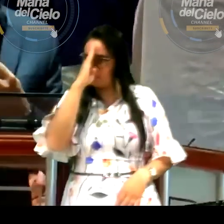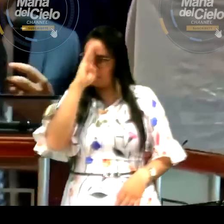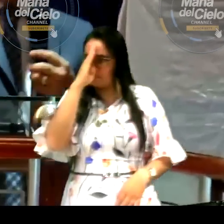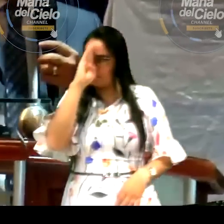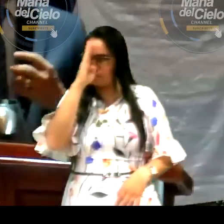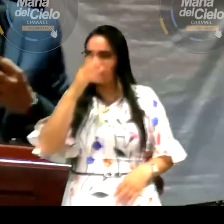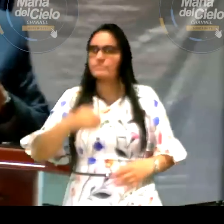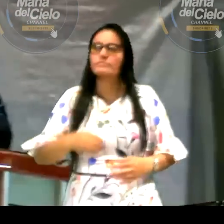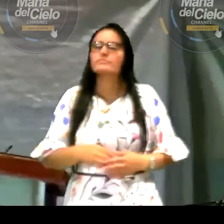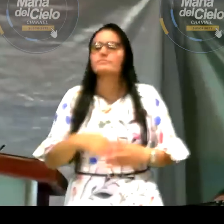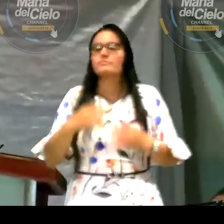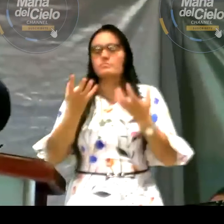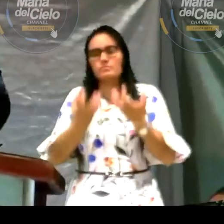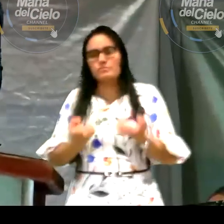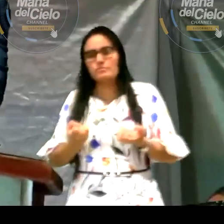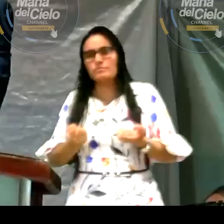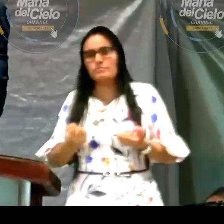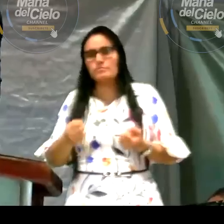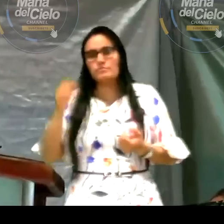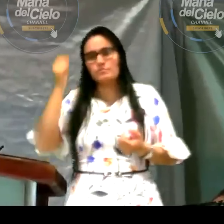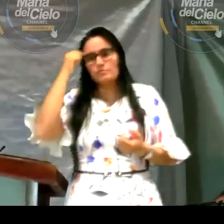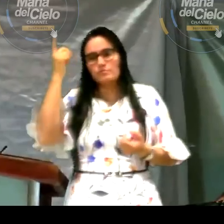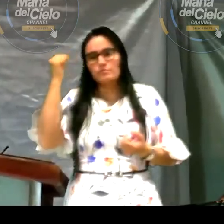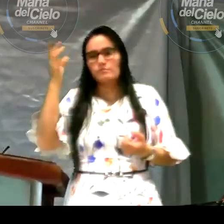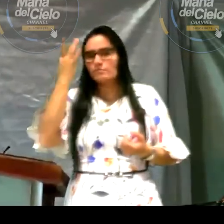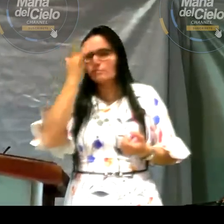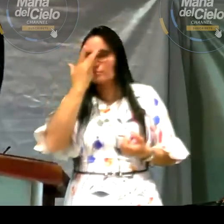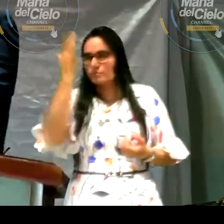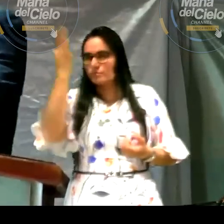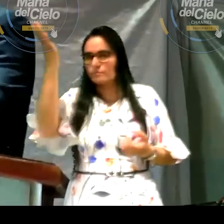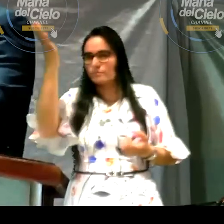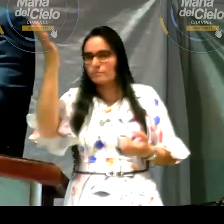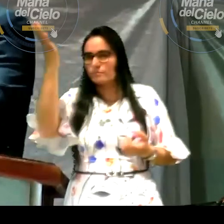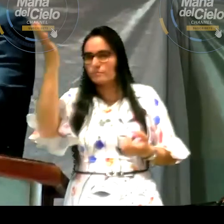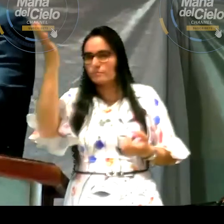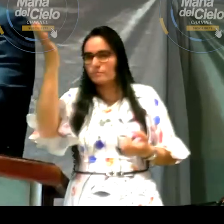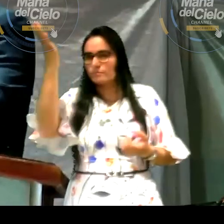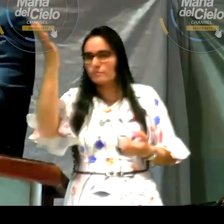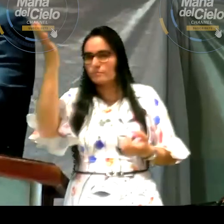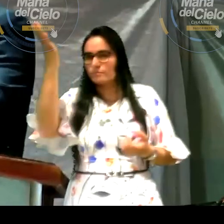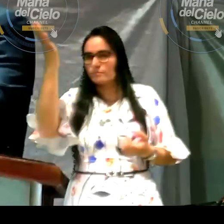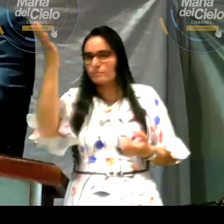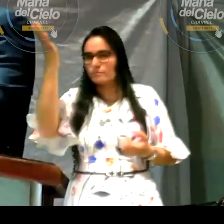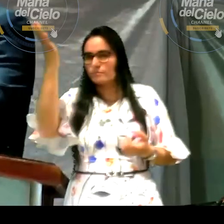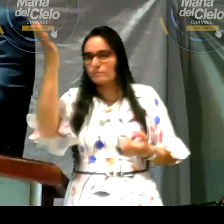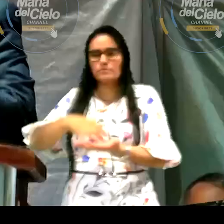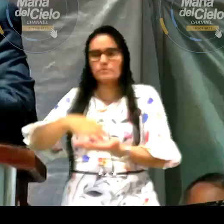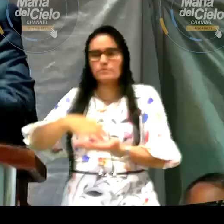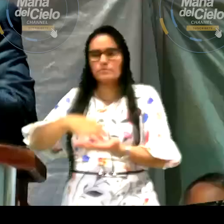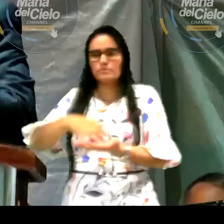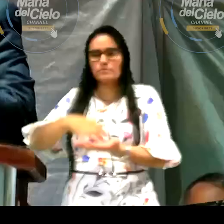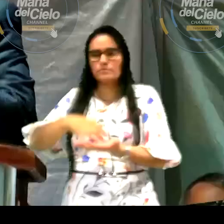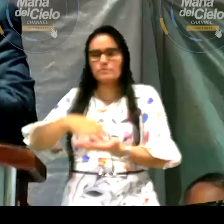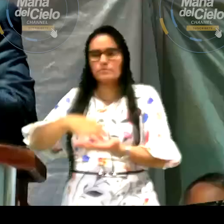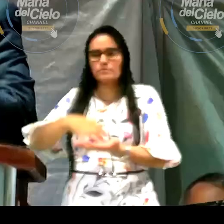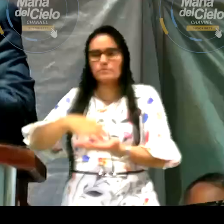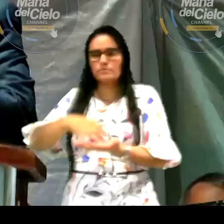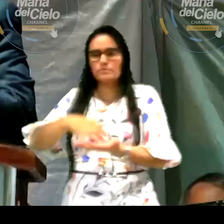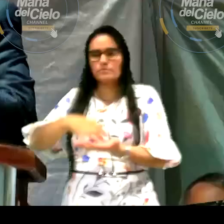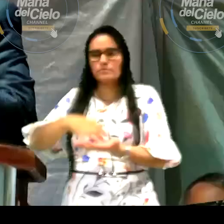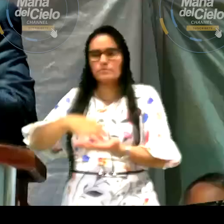qué pasó, por qué no vino, si él ha sido tan formal, tan amable, tan lindo, tan especial. ¿Qué sucedió? Yo al menos le quiero